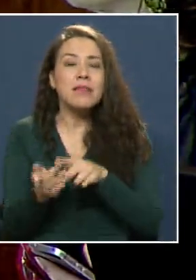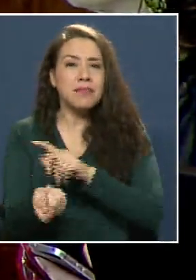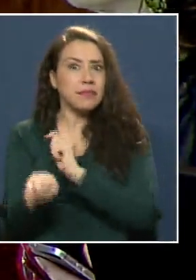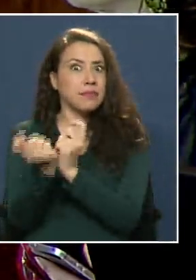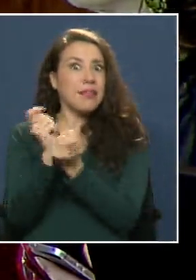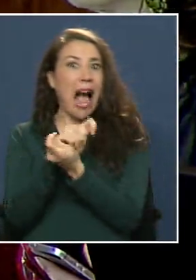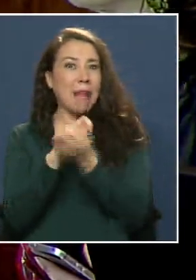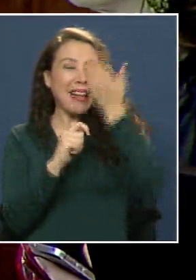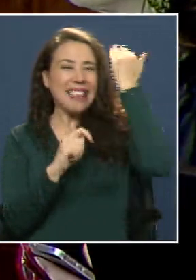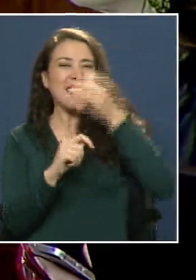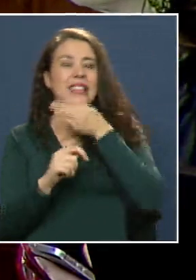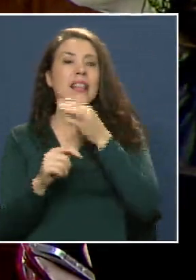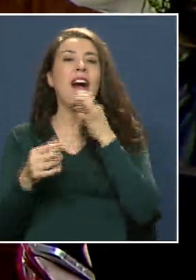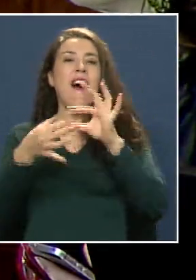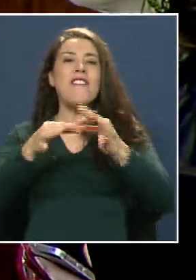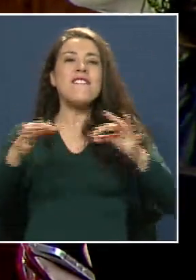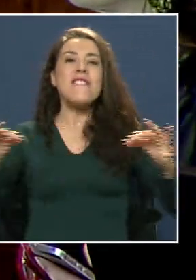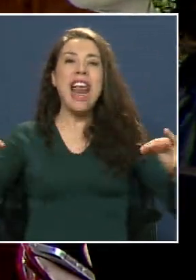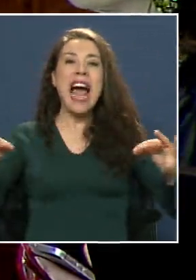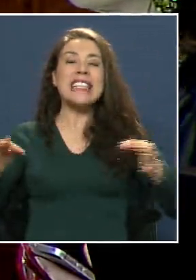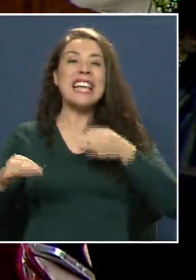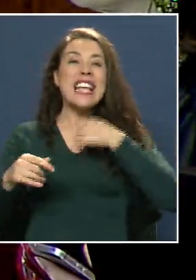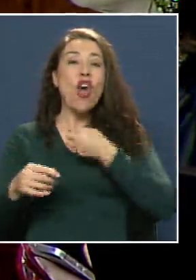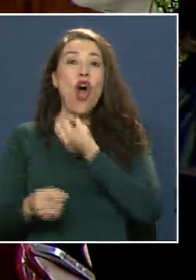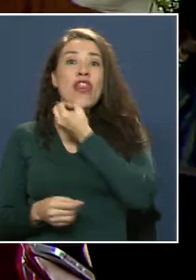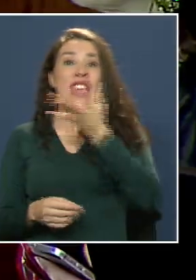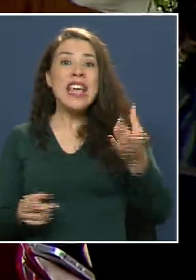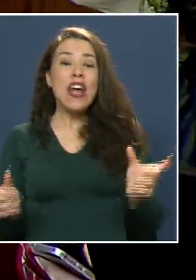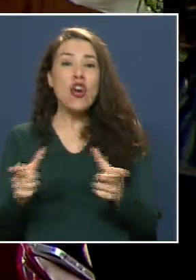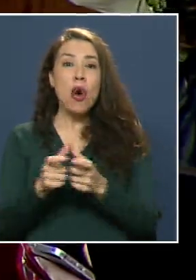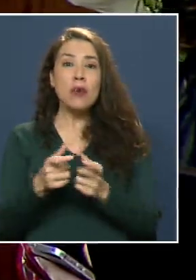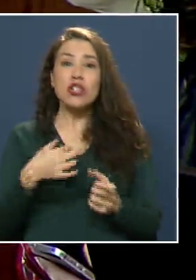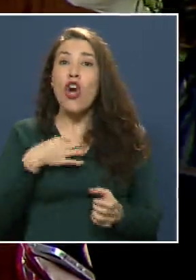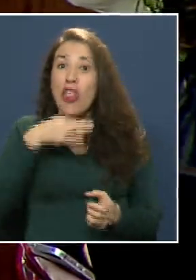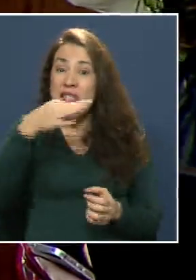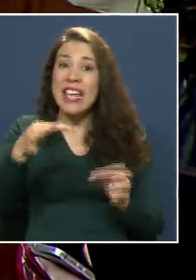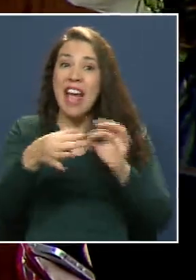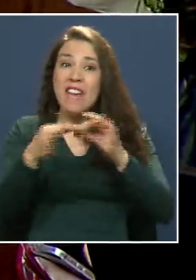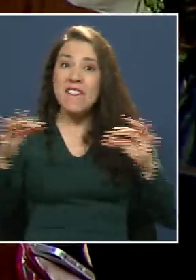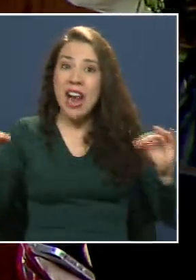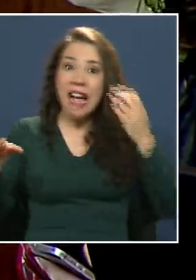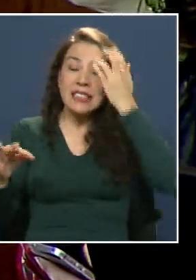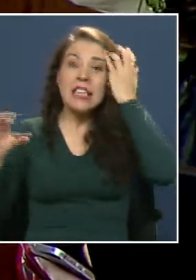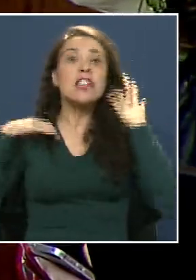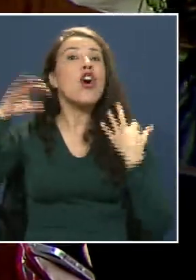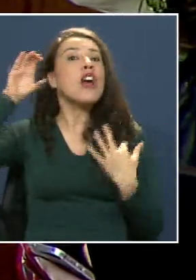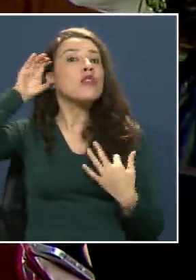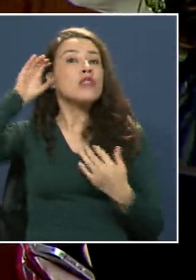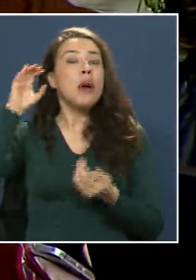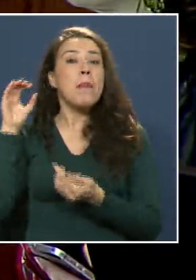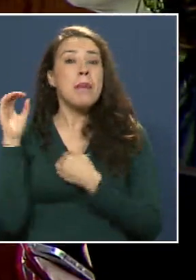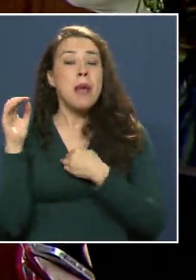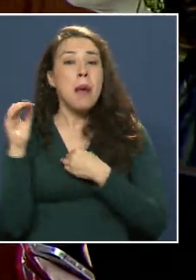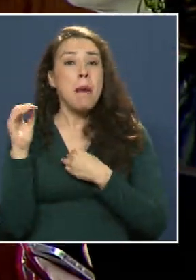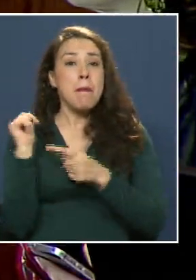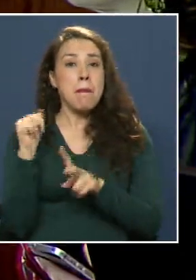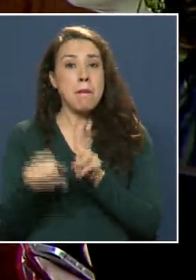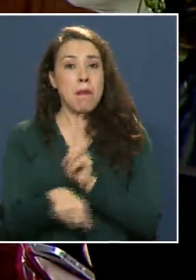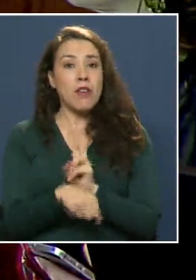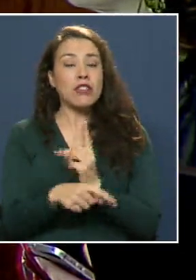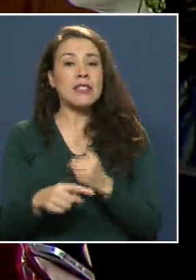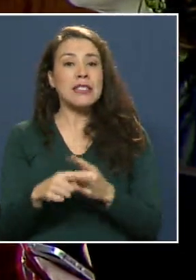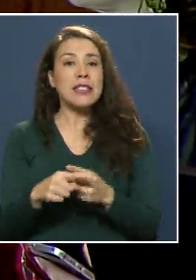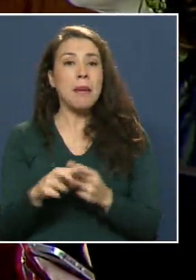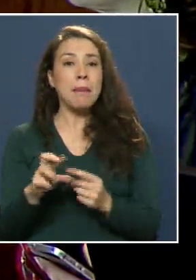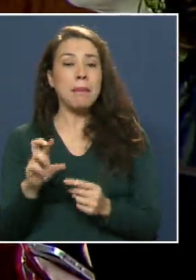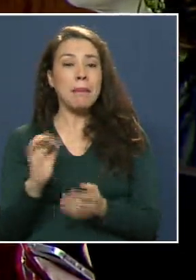la verdad. Ocuparon una frase mía en la comisión en que repetí una frase que escuché de mi profesor Máximo Pacheco Gómez, en primer